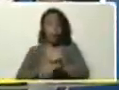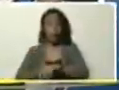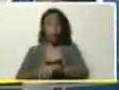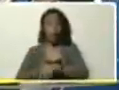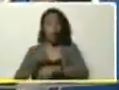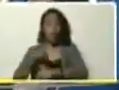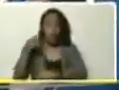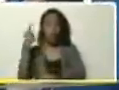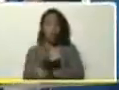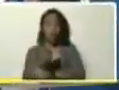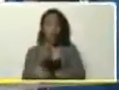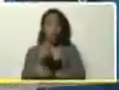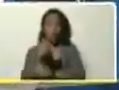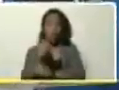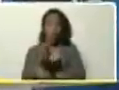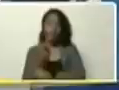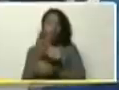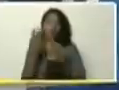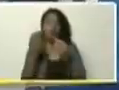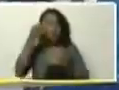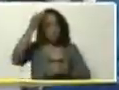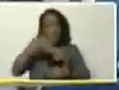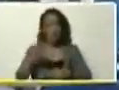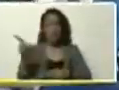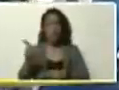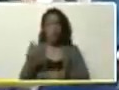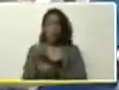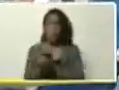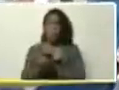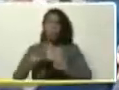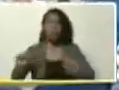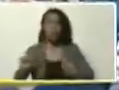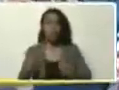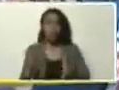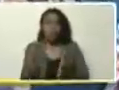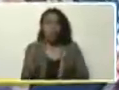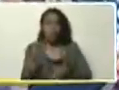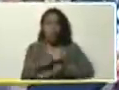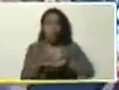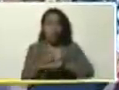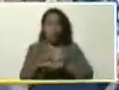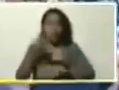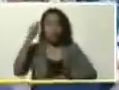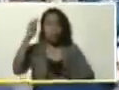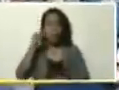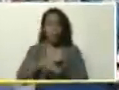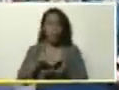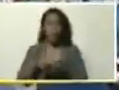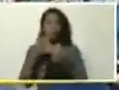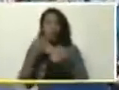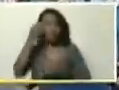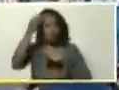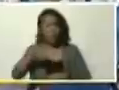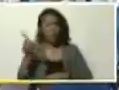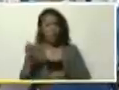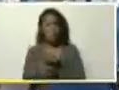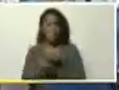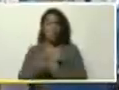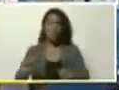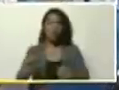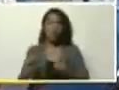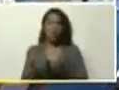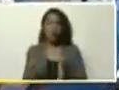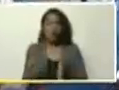debo decirlo, muchos creyeron que era imposible ganar la gobernación de Miranda. Muchos creyeron que era imposible ganar